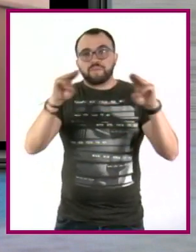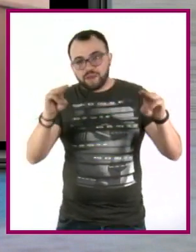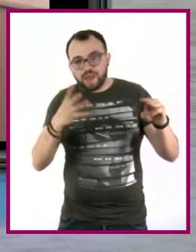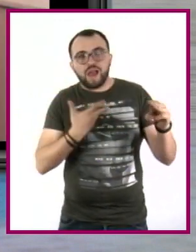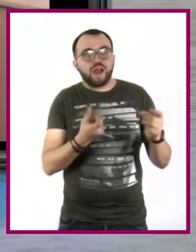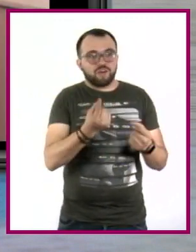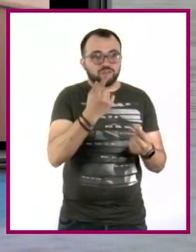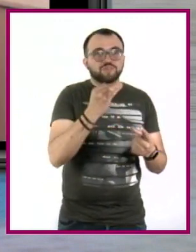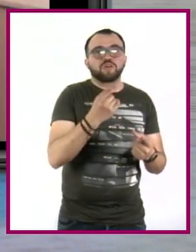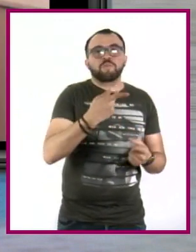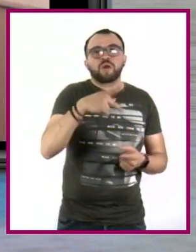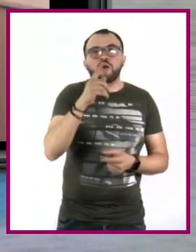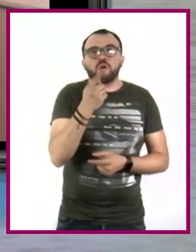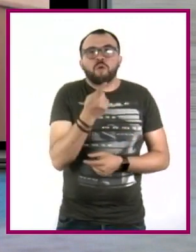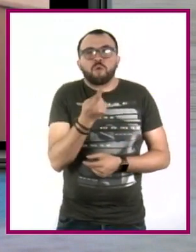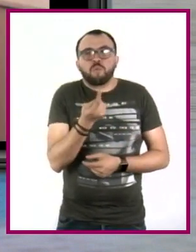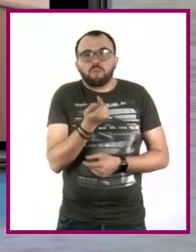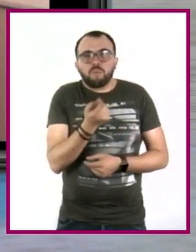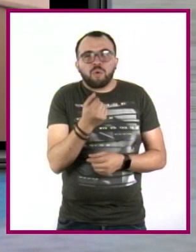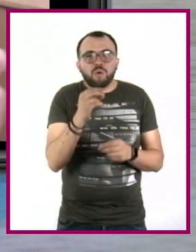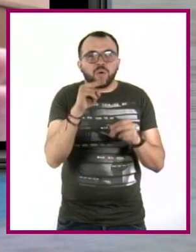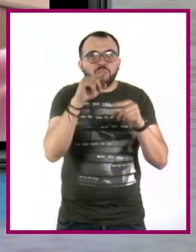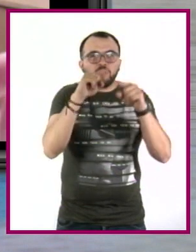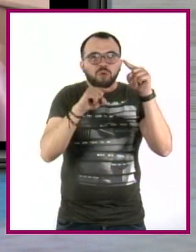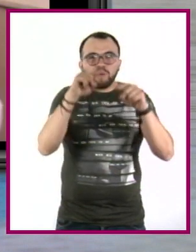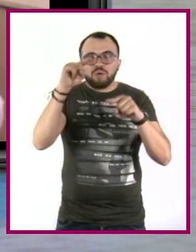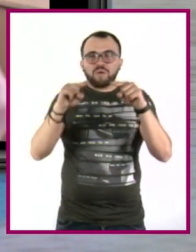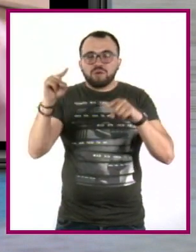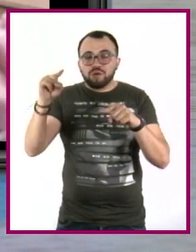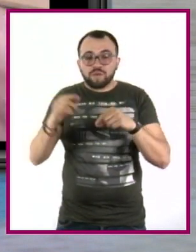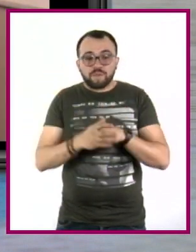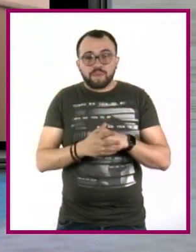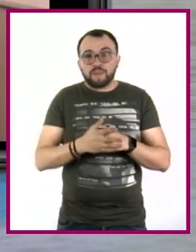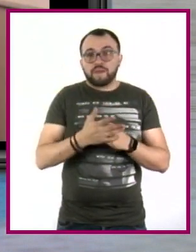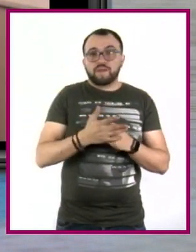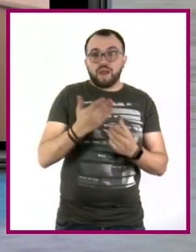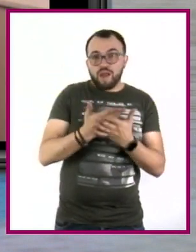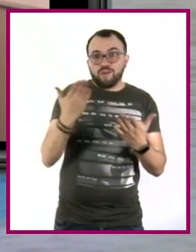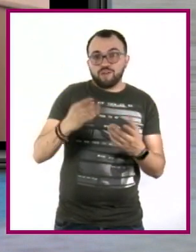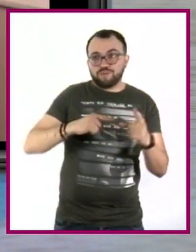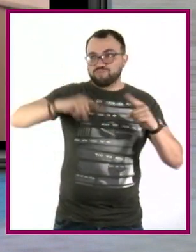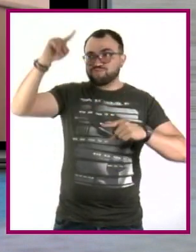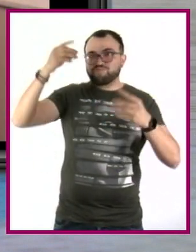etc. Y hay en este momento